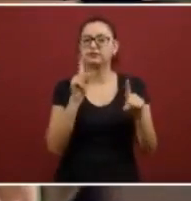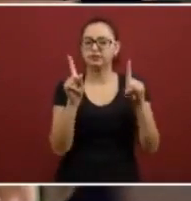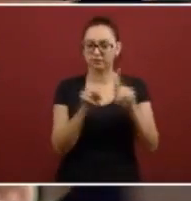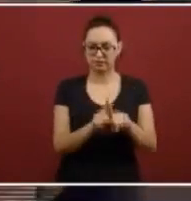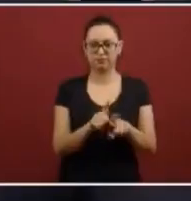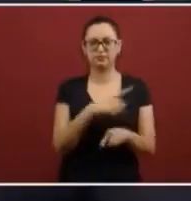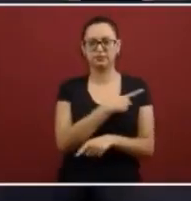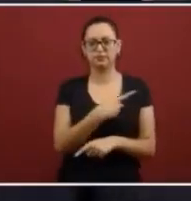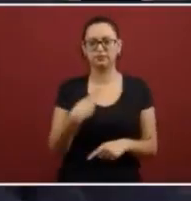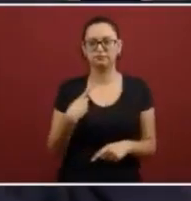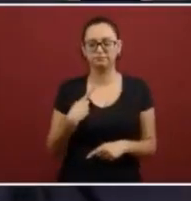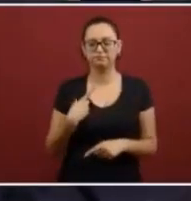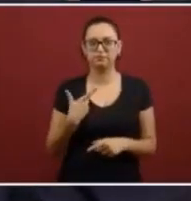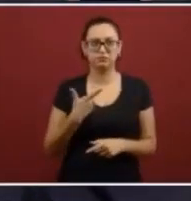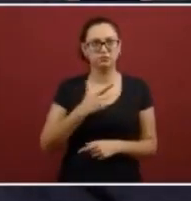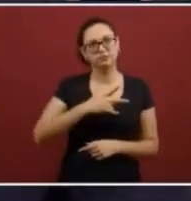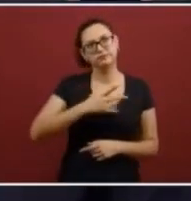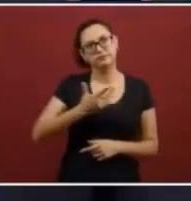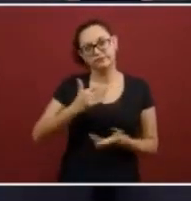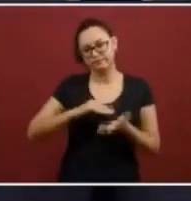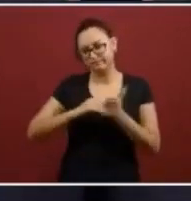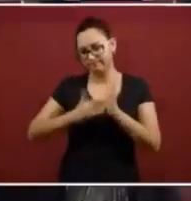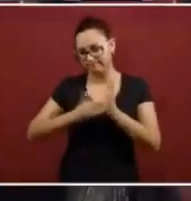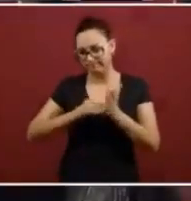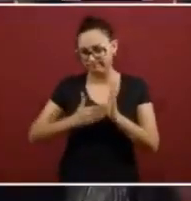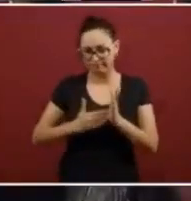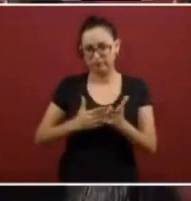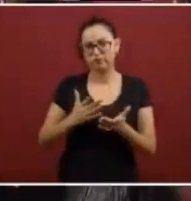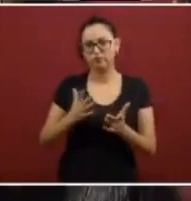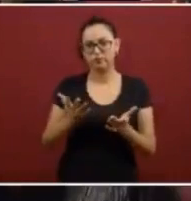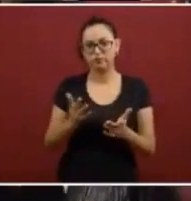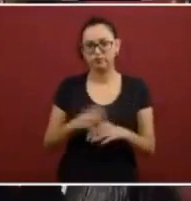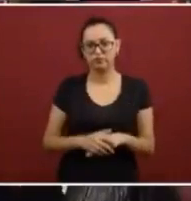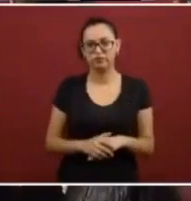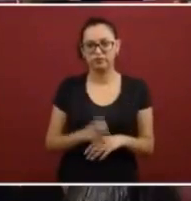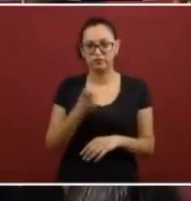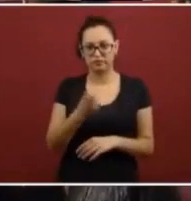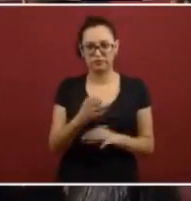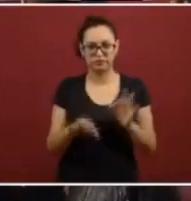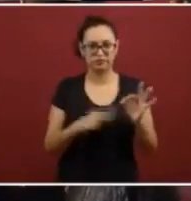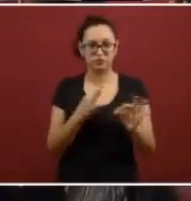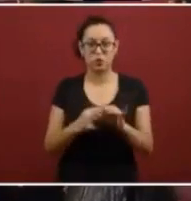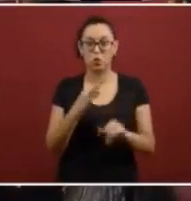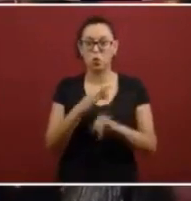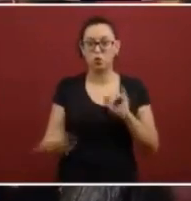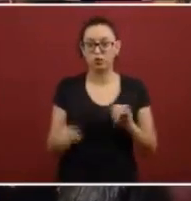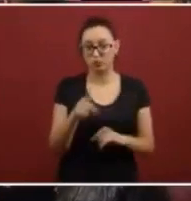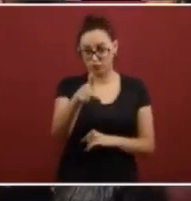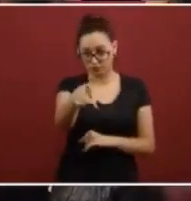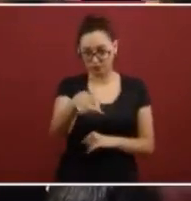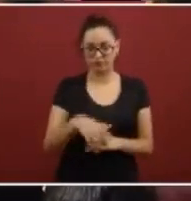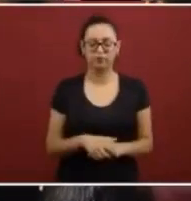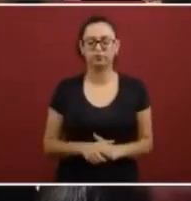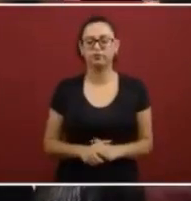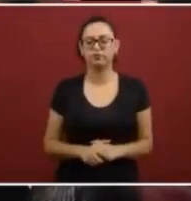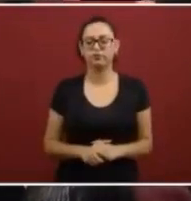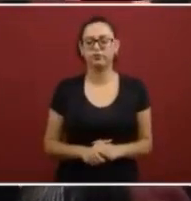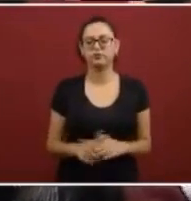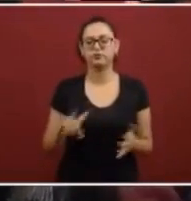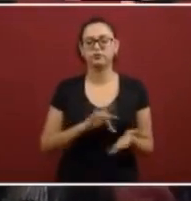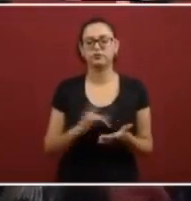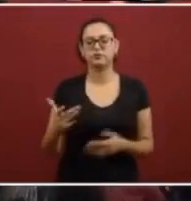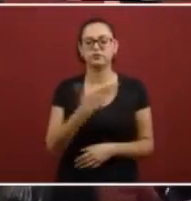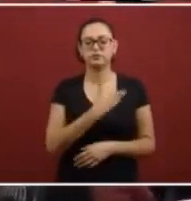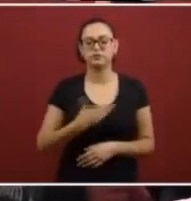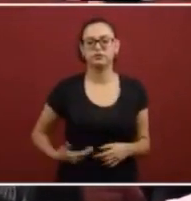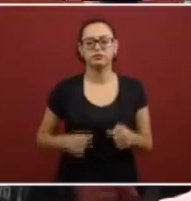that Hay provide que that buscar la service. conciliación. So we need to Eso es find lo que some puedo kind of platicar. Terminamos reconciliation. contigo. So here's the Presidente, last dos